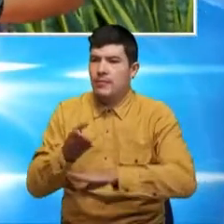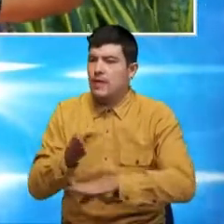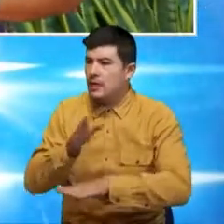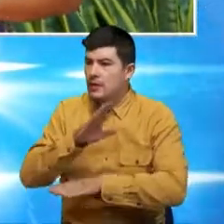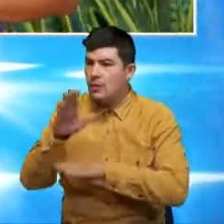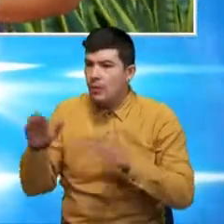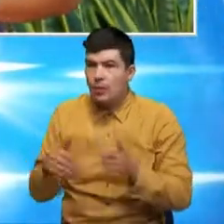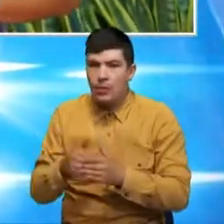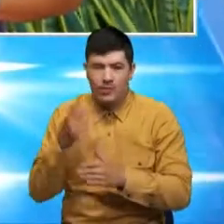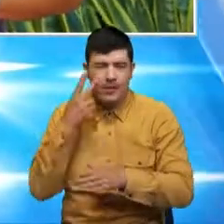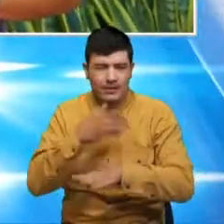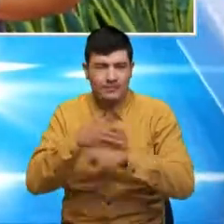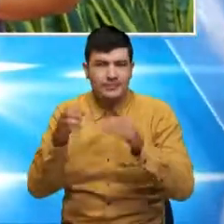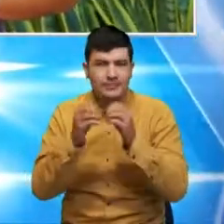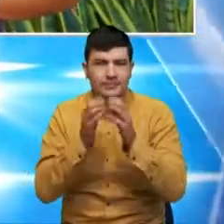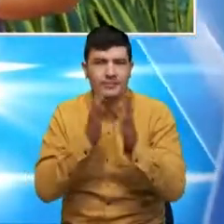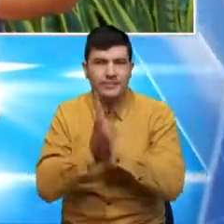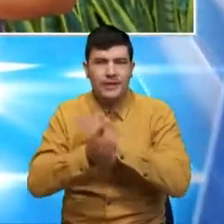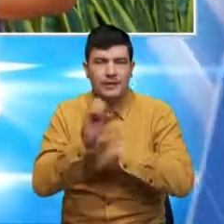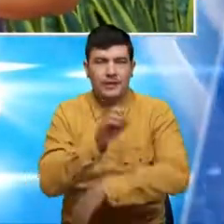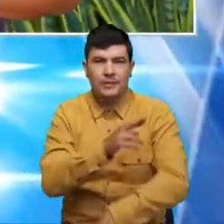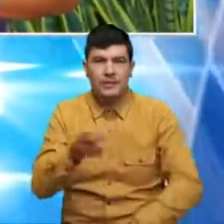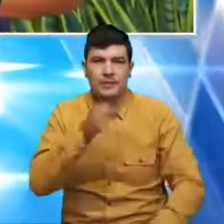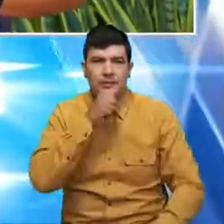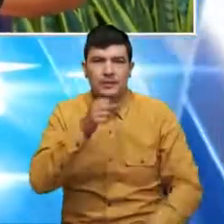de david ortiz danilo coronel oriente noticias muy buenas tardes